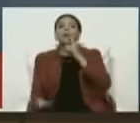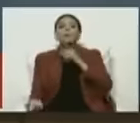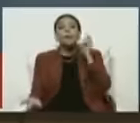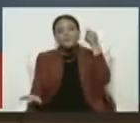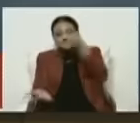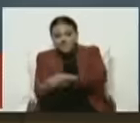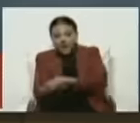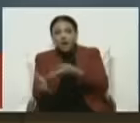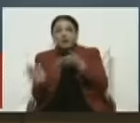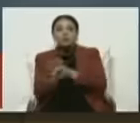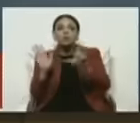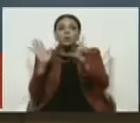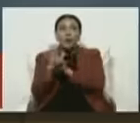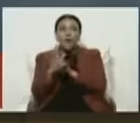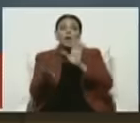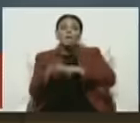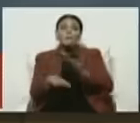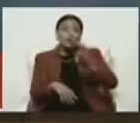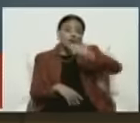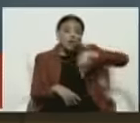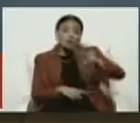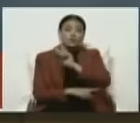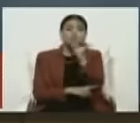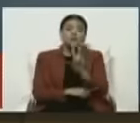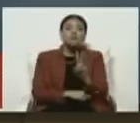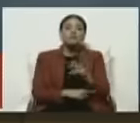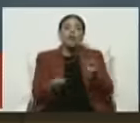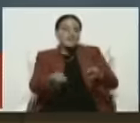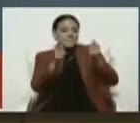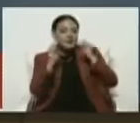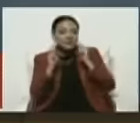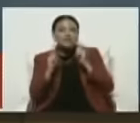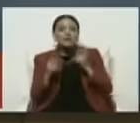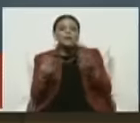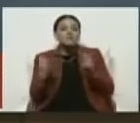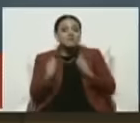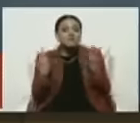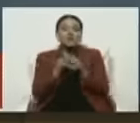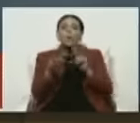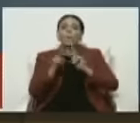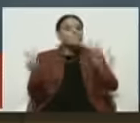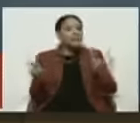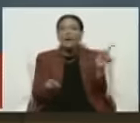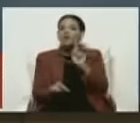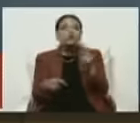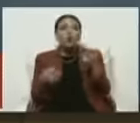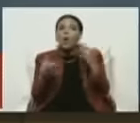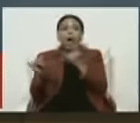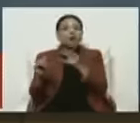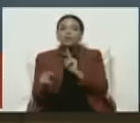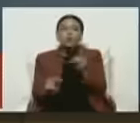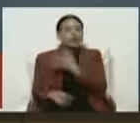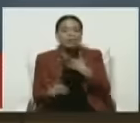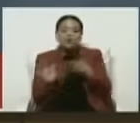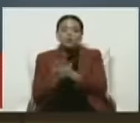ley, porque el pueblo venezolano merece vivir en paz y no tener estos disturbios